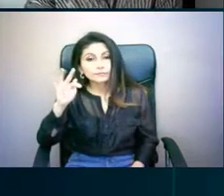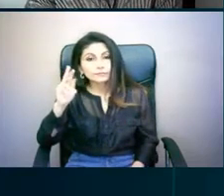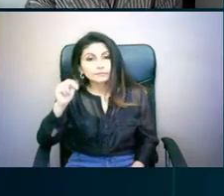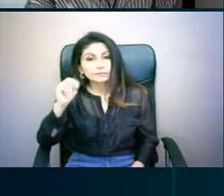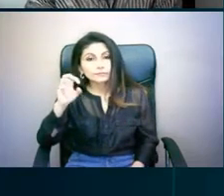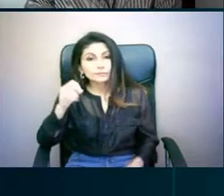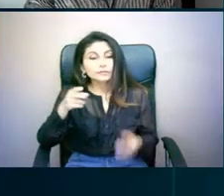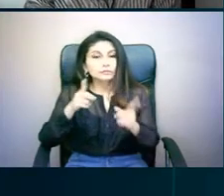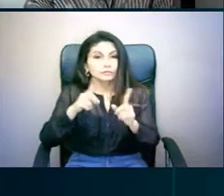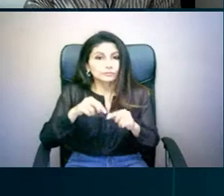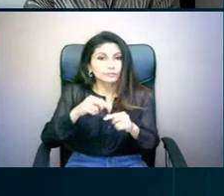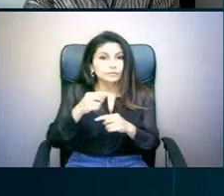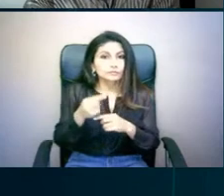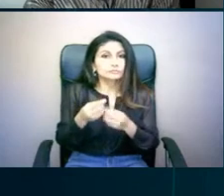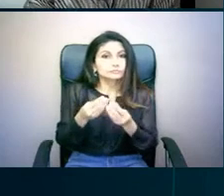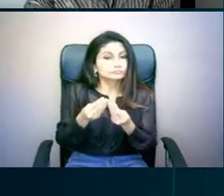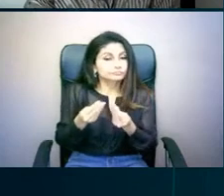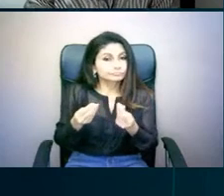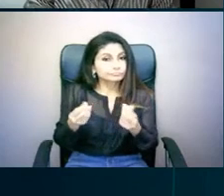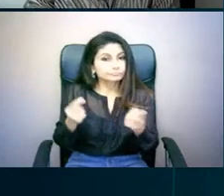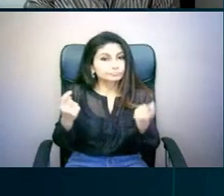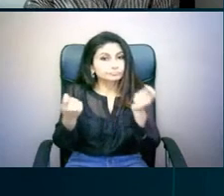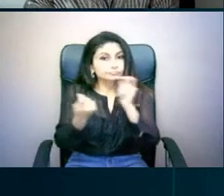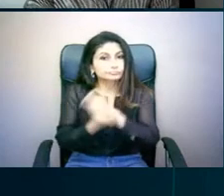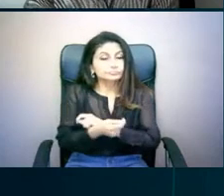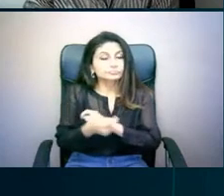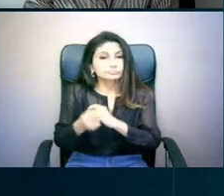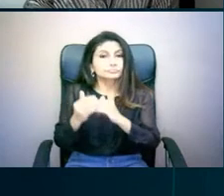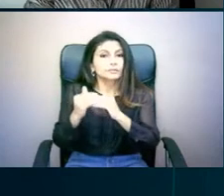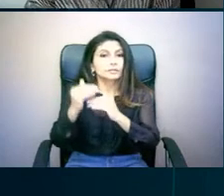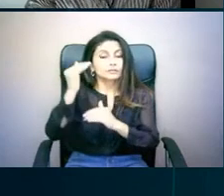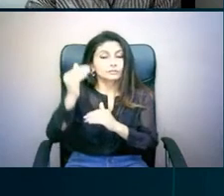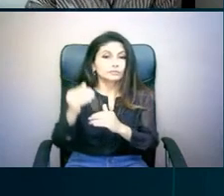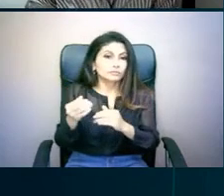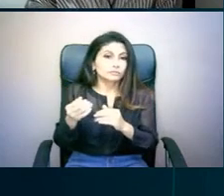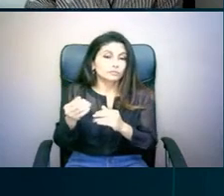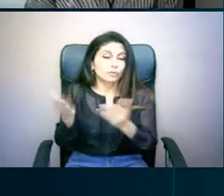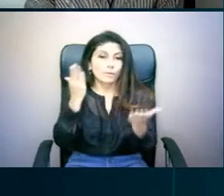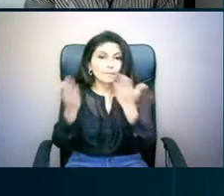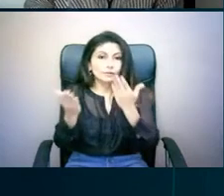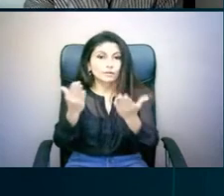es de las mayores, ¿cierto? Con respecto, por ejemplo, al calentamiento.